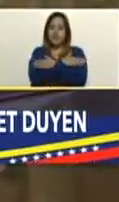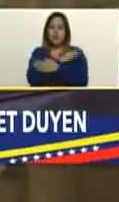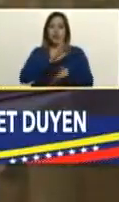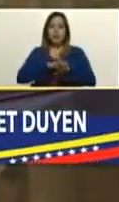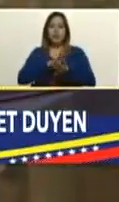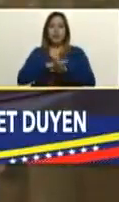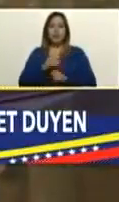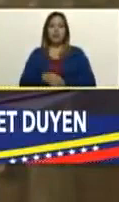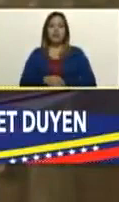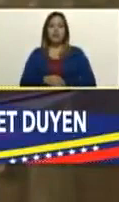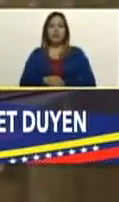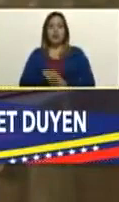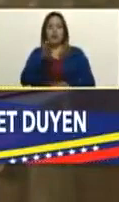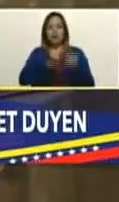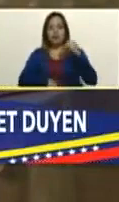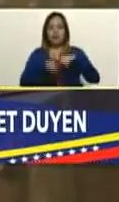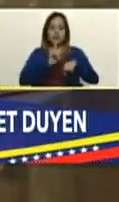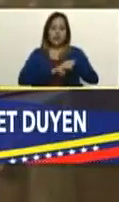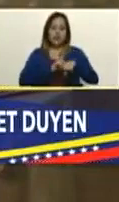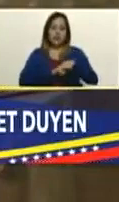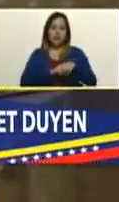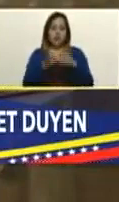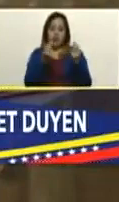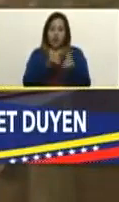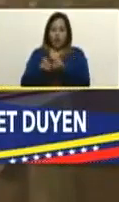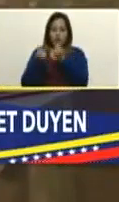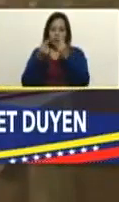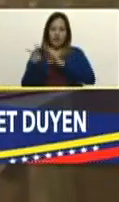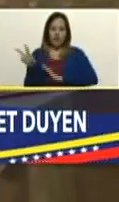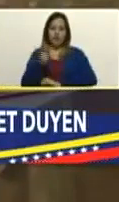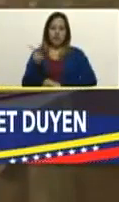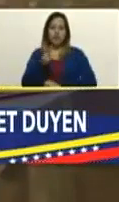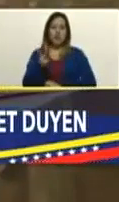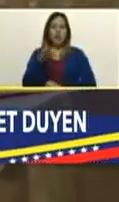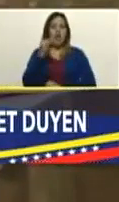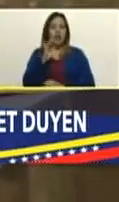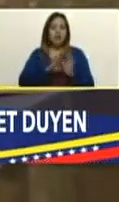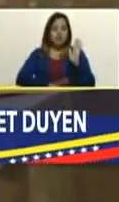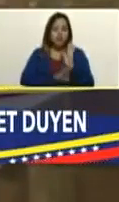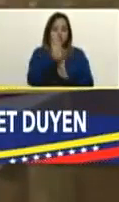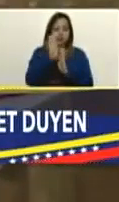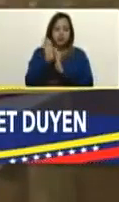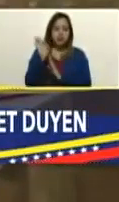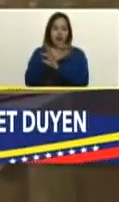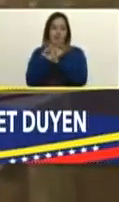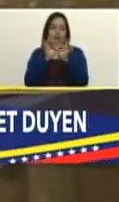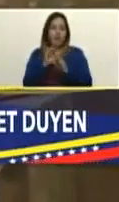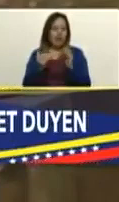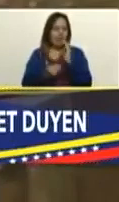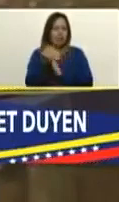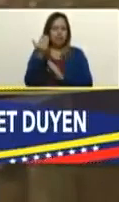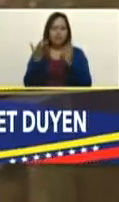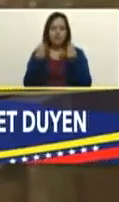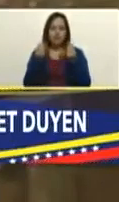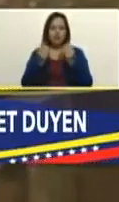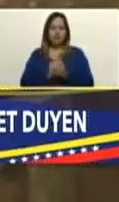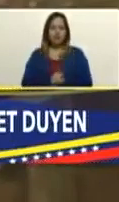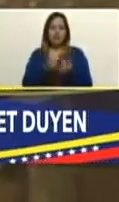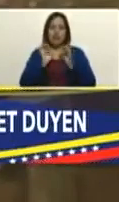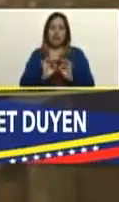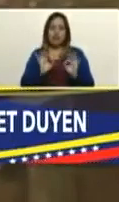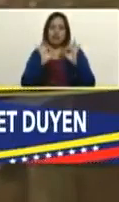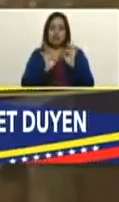en los últimos tiempos la economía de Venezuela ha crecido de forma enorme, especialmente